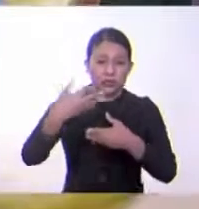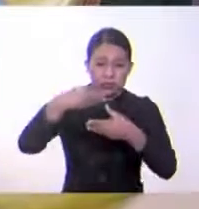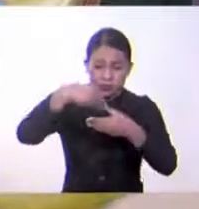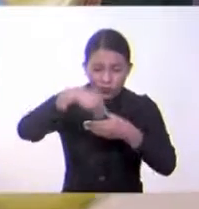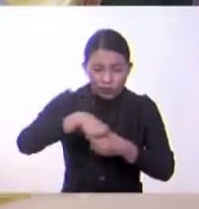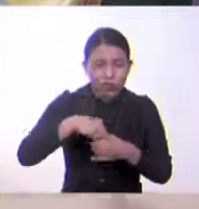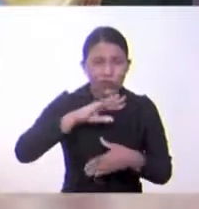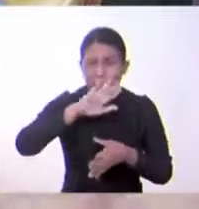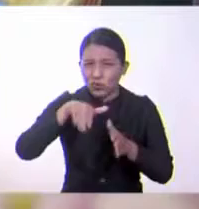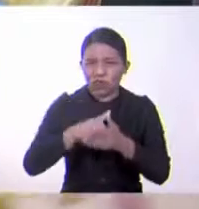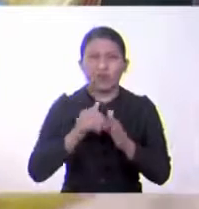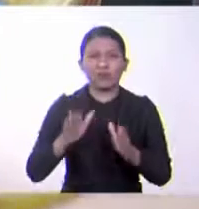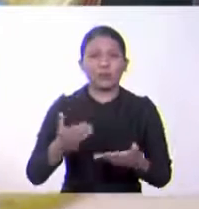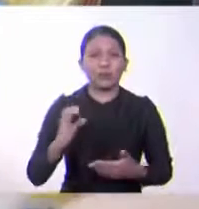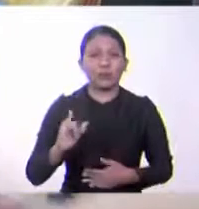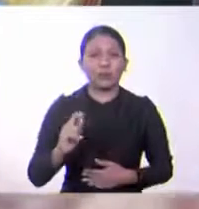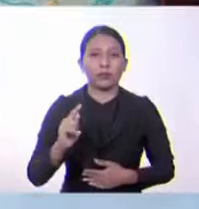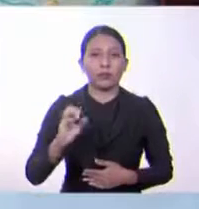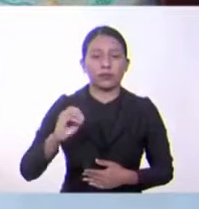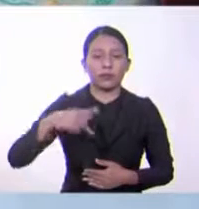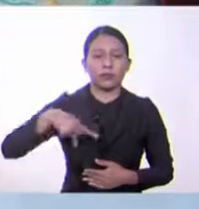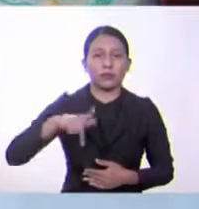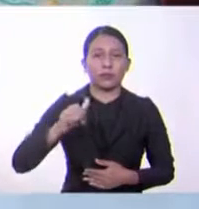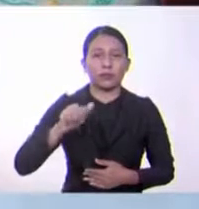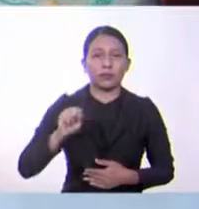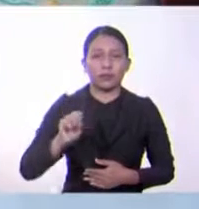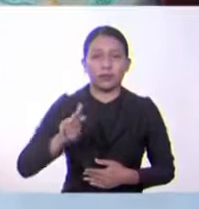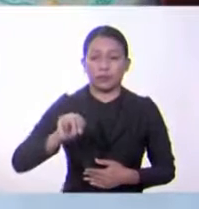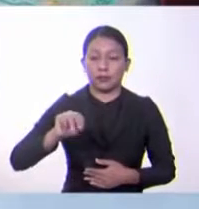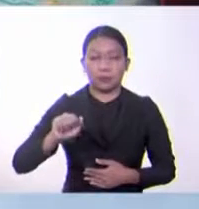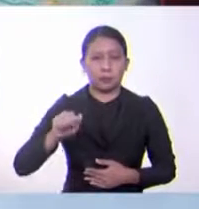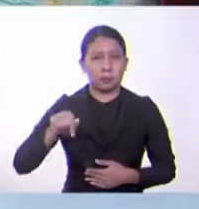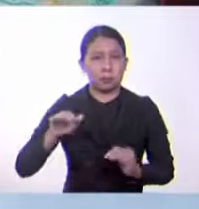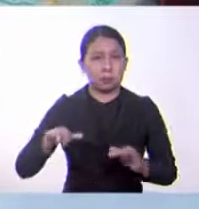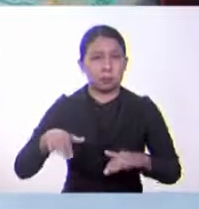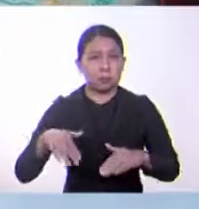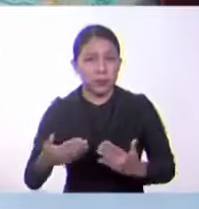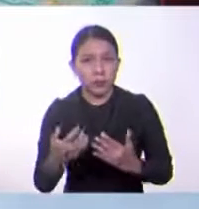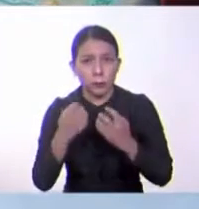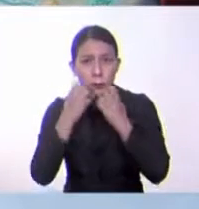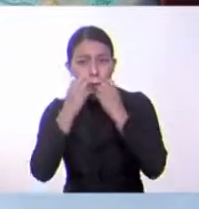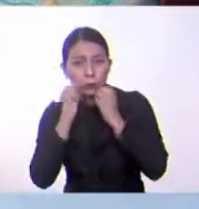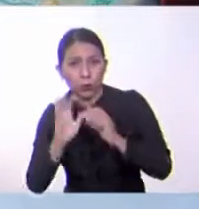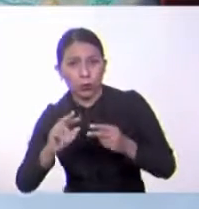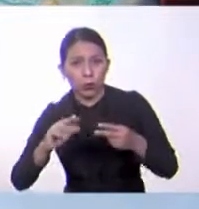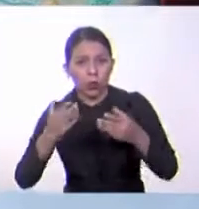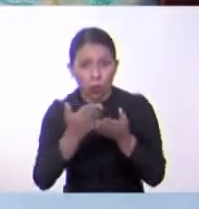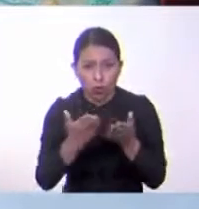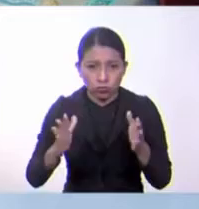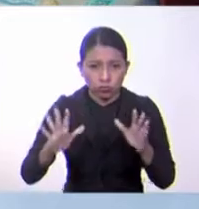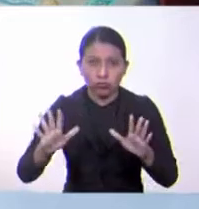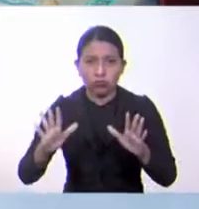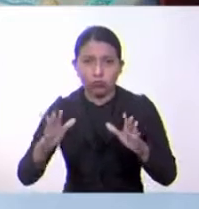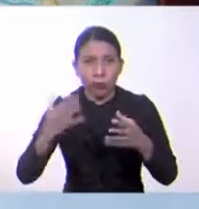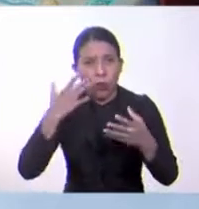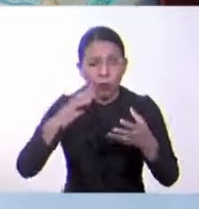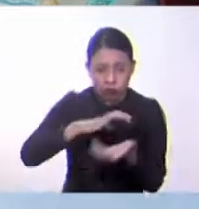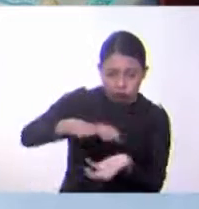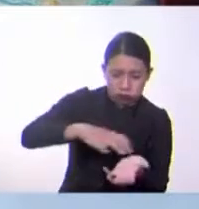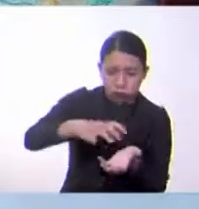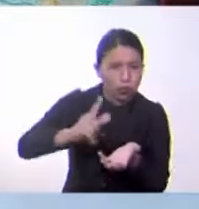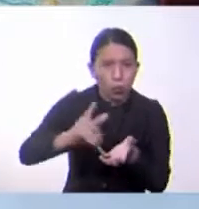el citoplasma y sirve, si ustedes se recuerdan, para mantener las estructuras en su sitio. Además, en